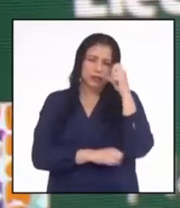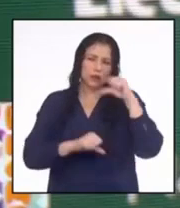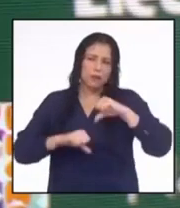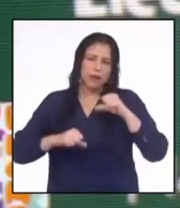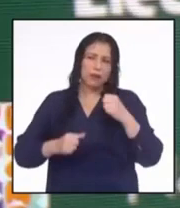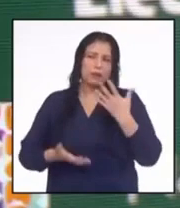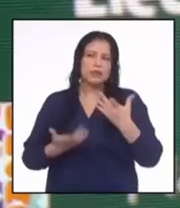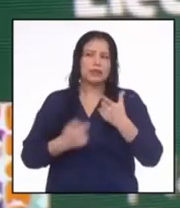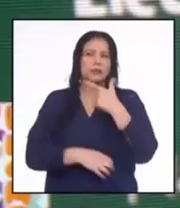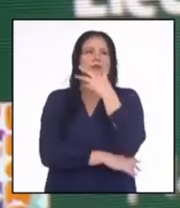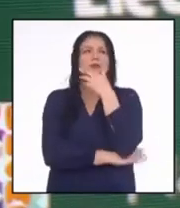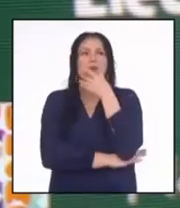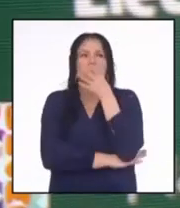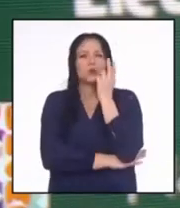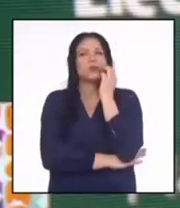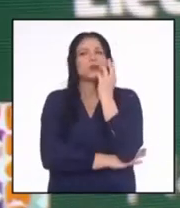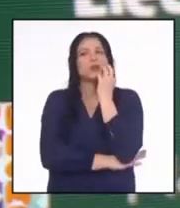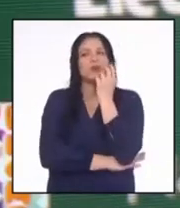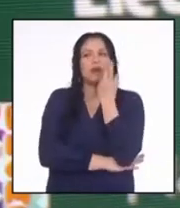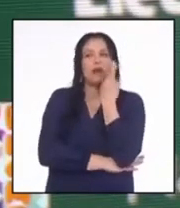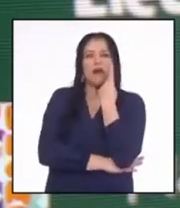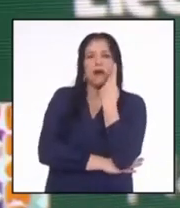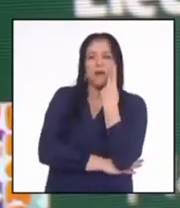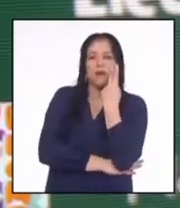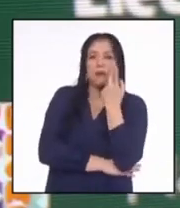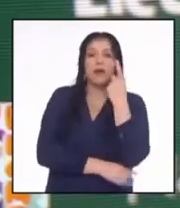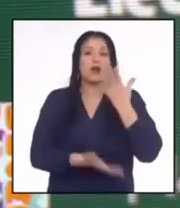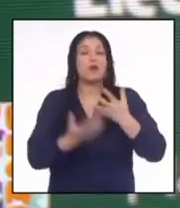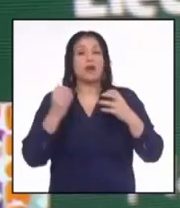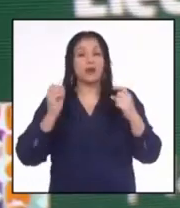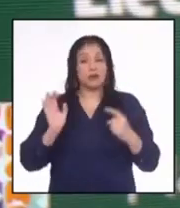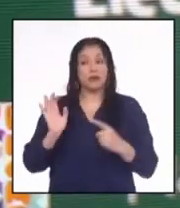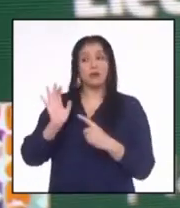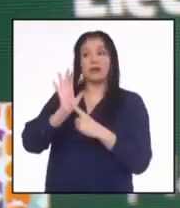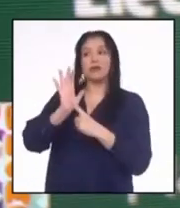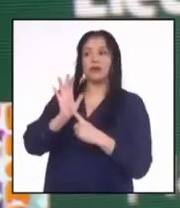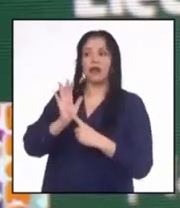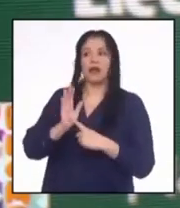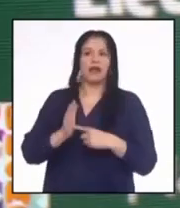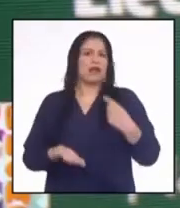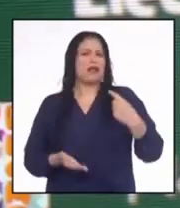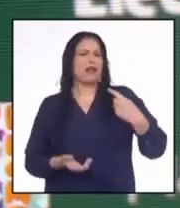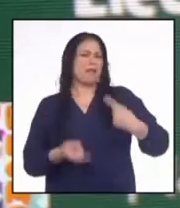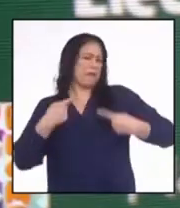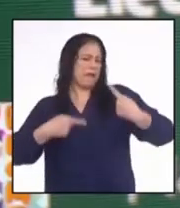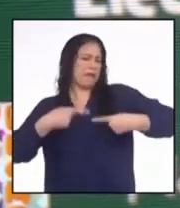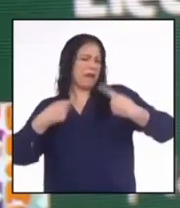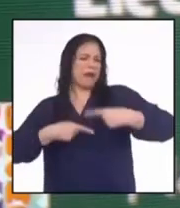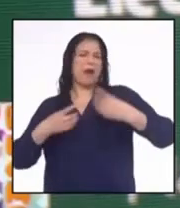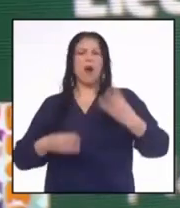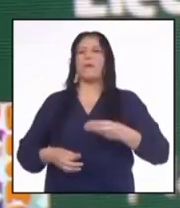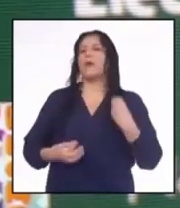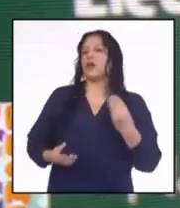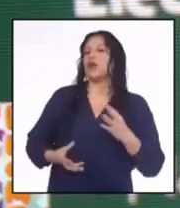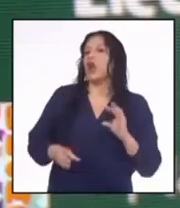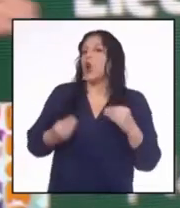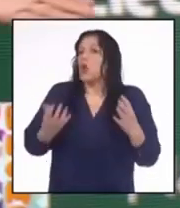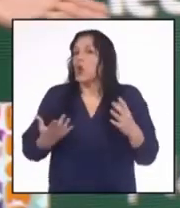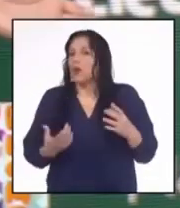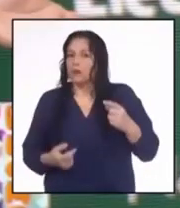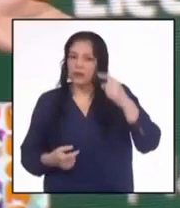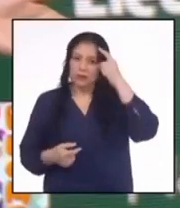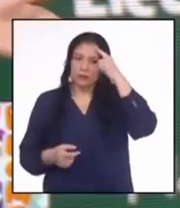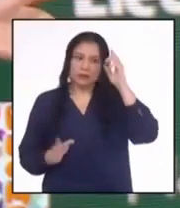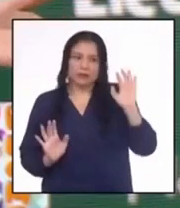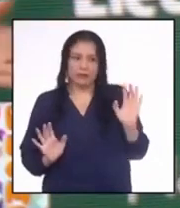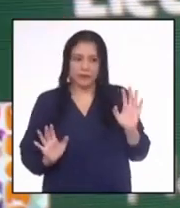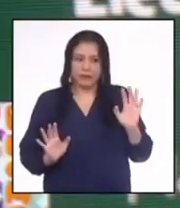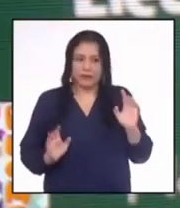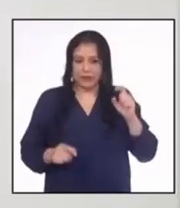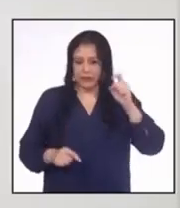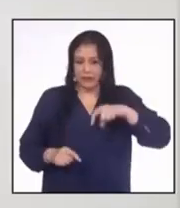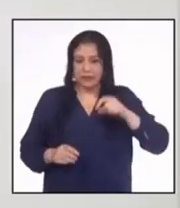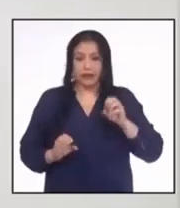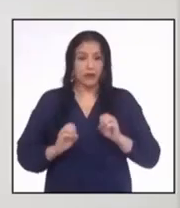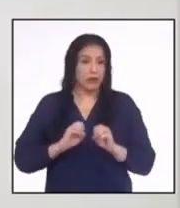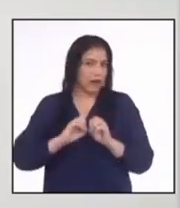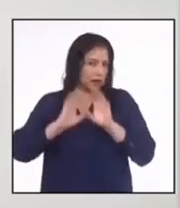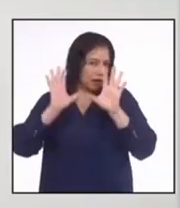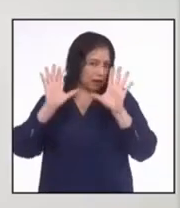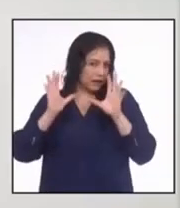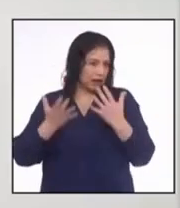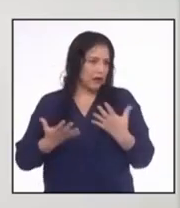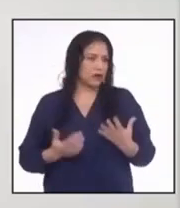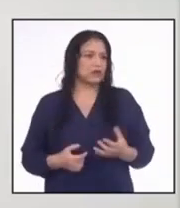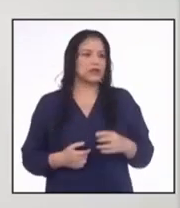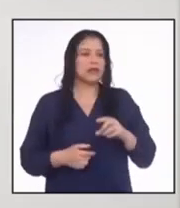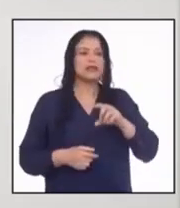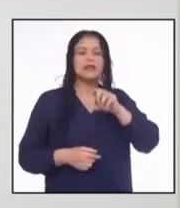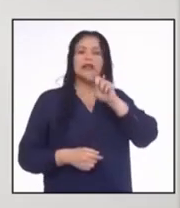cual suspicacia. Y una vez que esto sale a la luz, discutir por qué o cómo si se piensa así, aclarar las cosas.